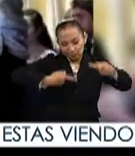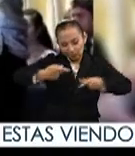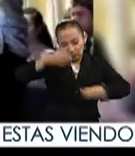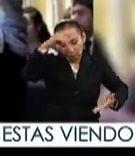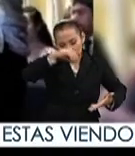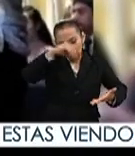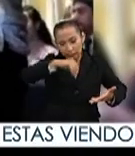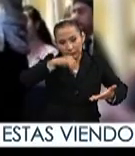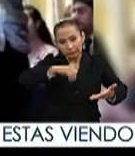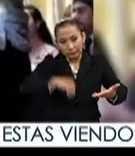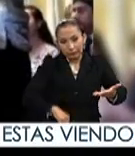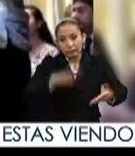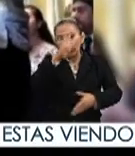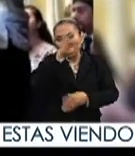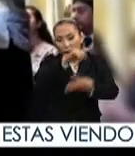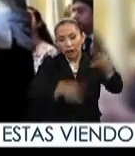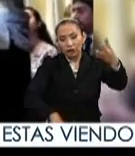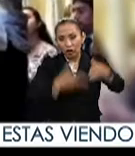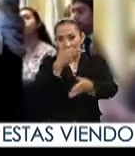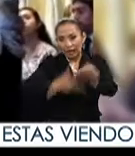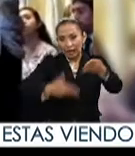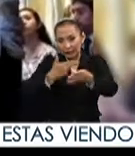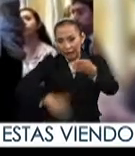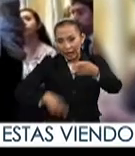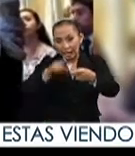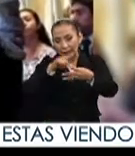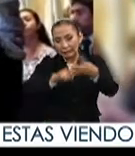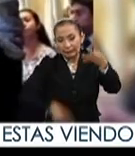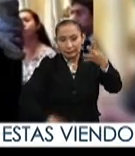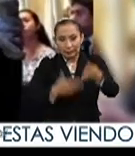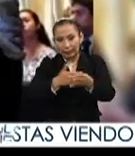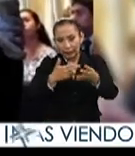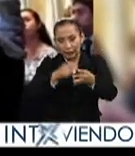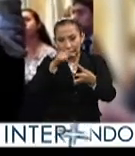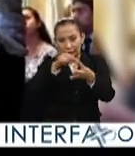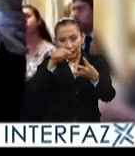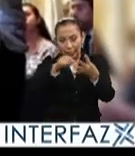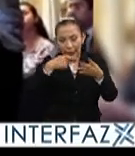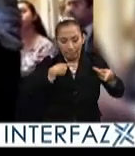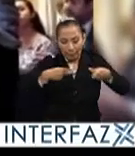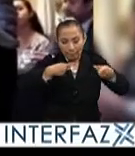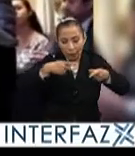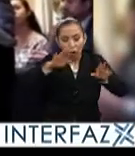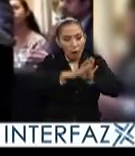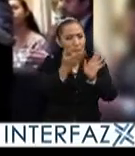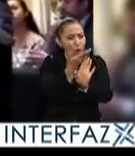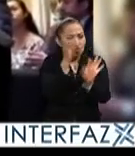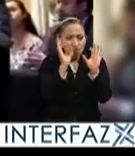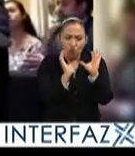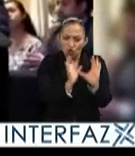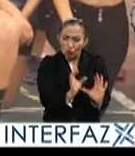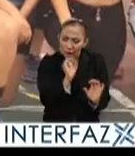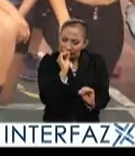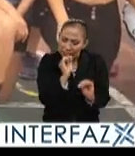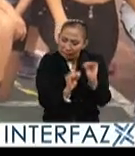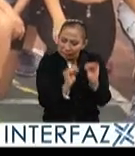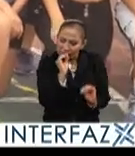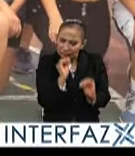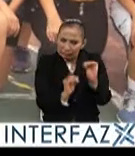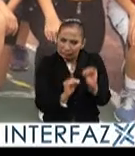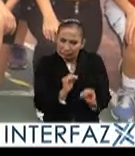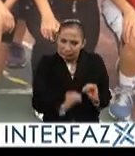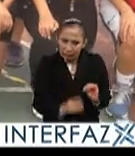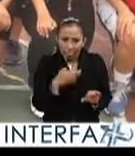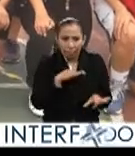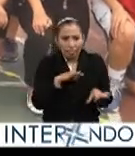diseñado 4 talleres. Los 4 talleres los diseñamos con mucho cuidado,